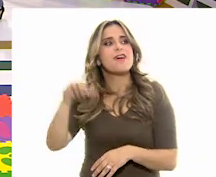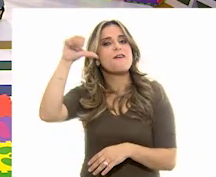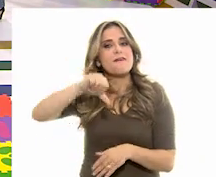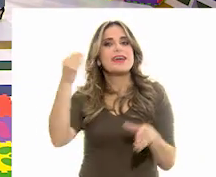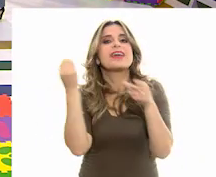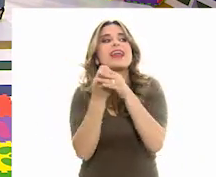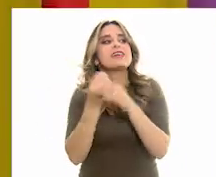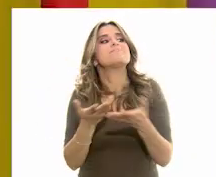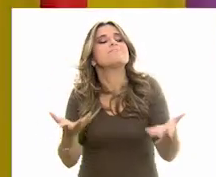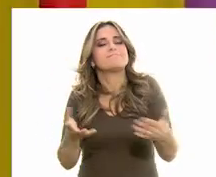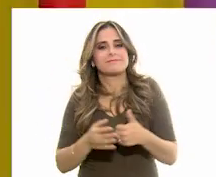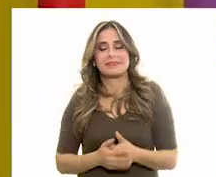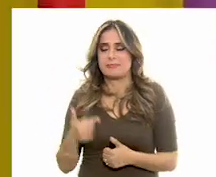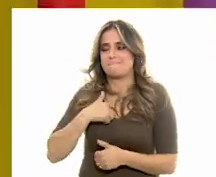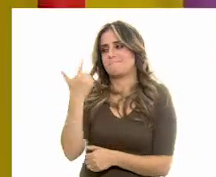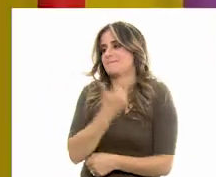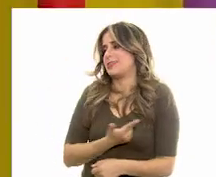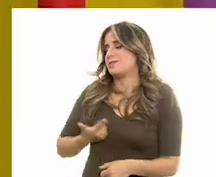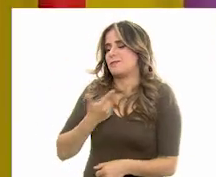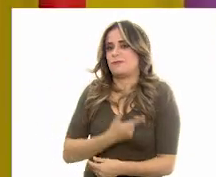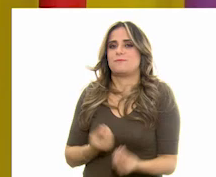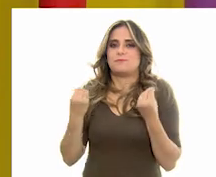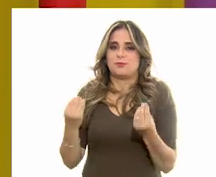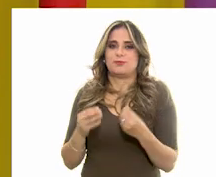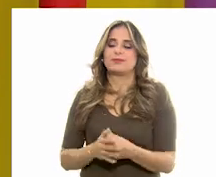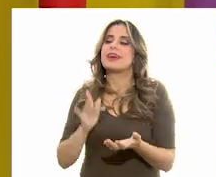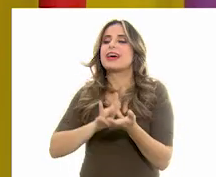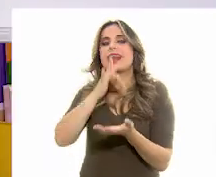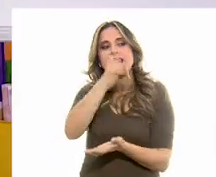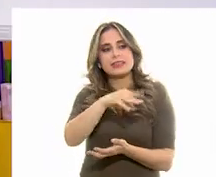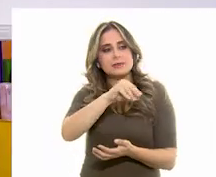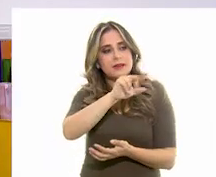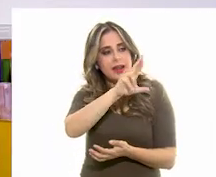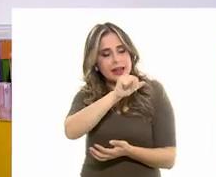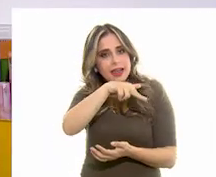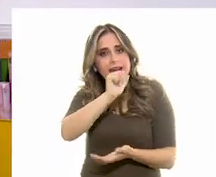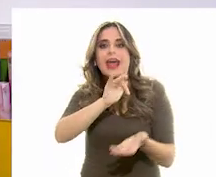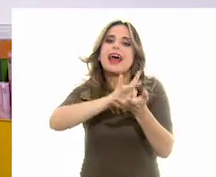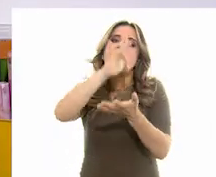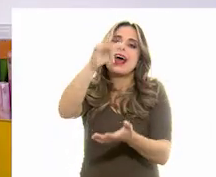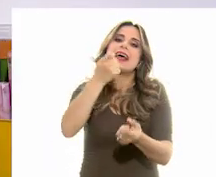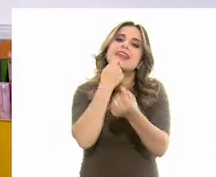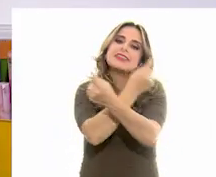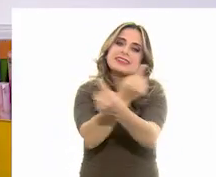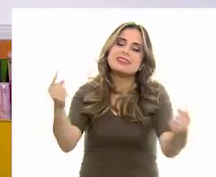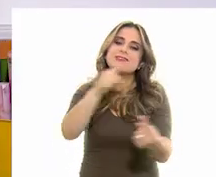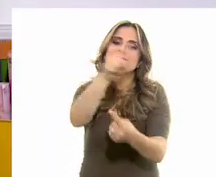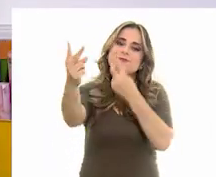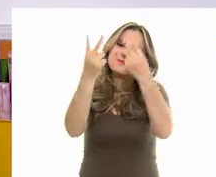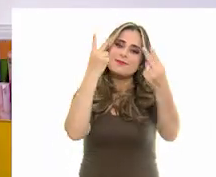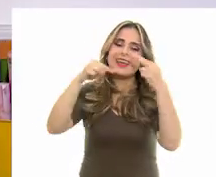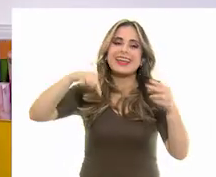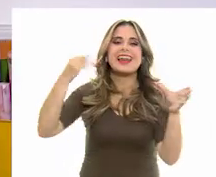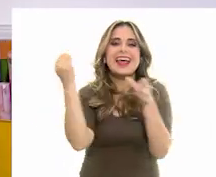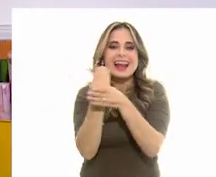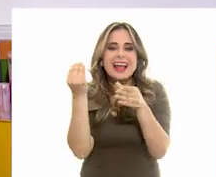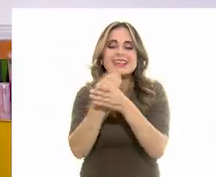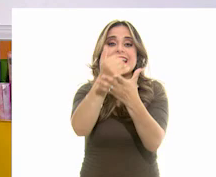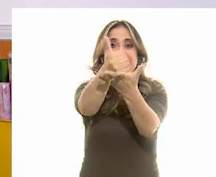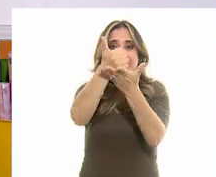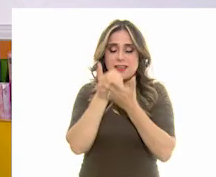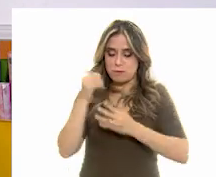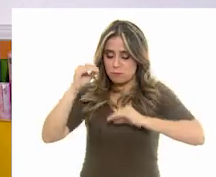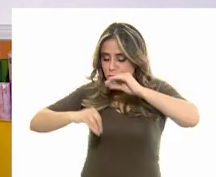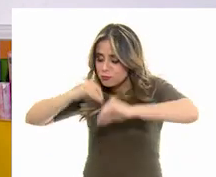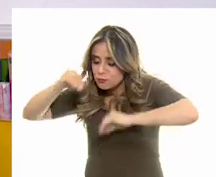Me encantó la clase del día de hoy, maestra. Muchas gracias, Mariana. Muchas gracias, niños y niñas, por acompañarnos y por ayudarnos a